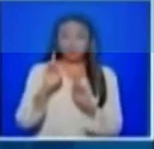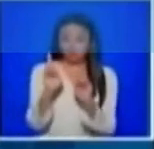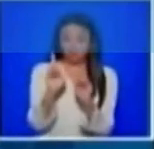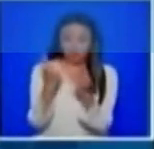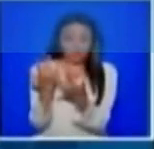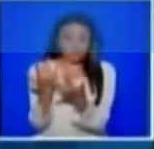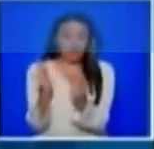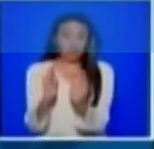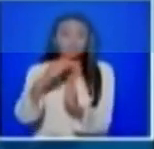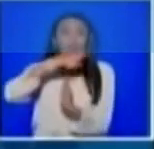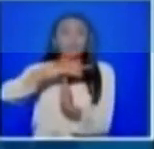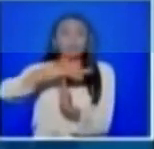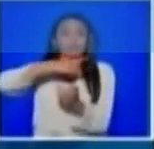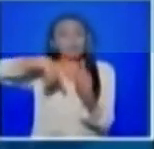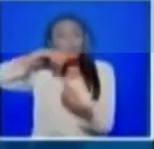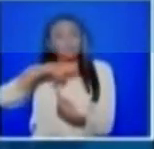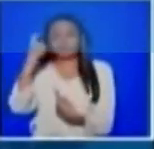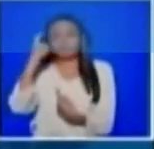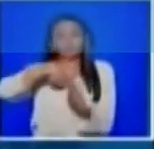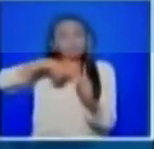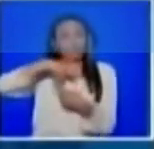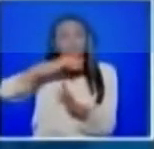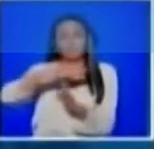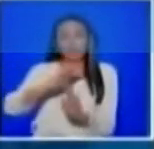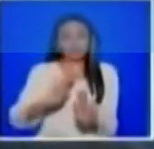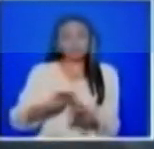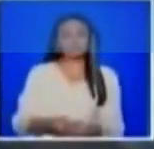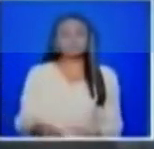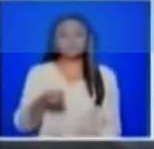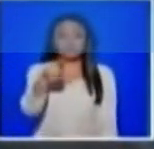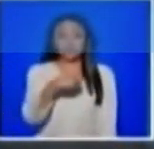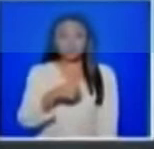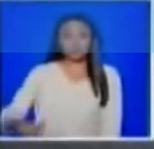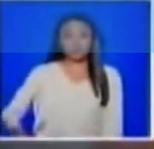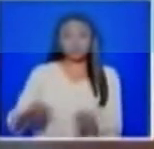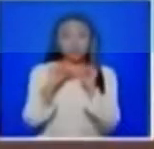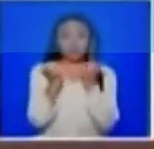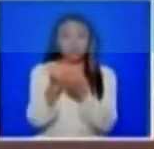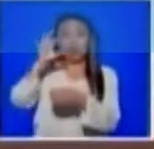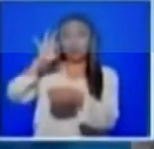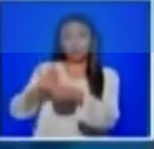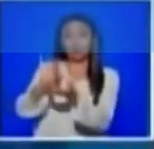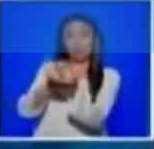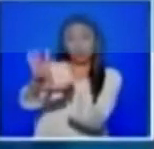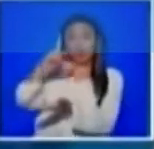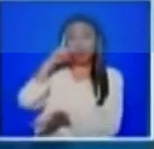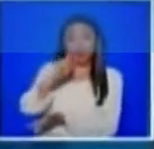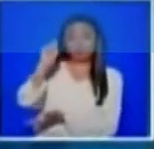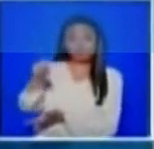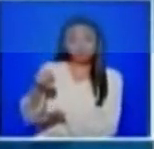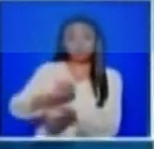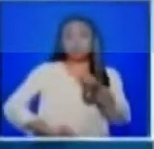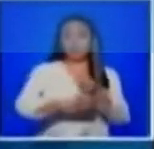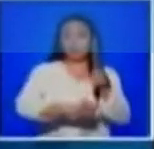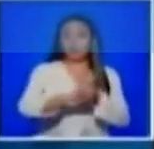esperamos que la paz vuelva al país. El propio presidente de la Asamblea votó a favor de la destitución. Se sumó así